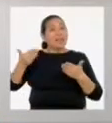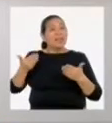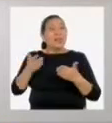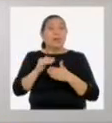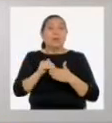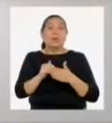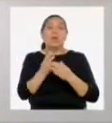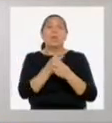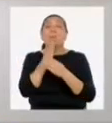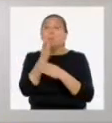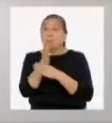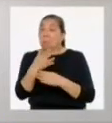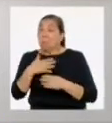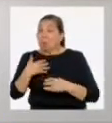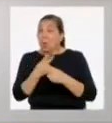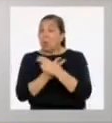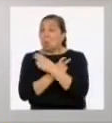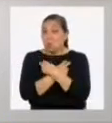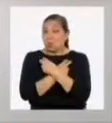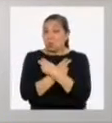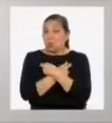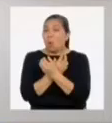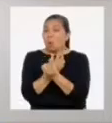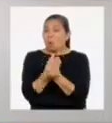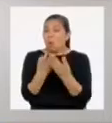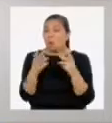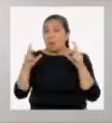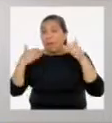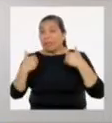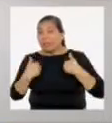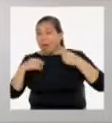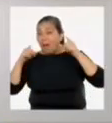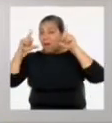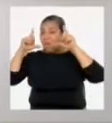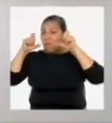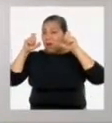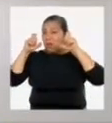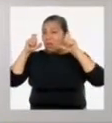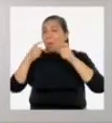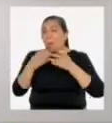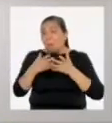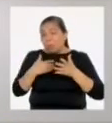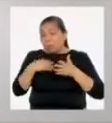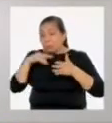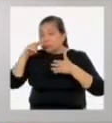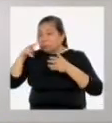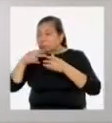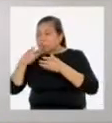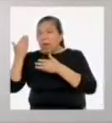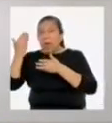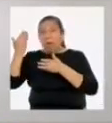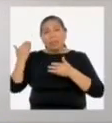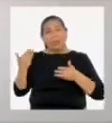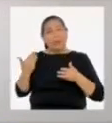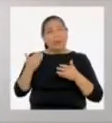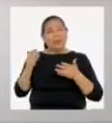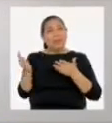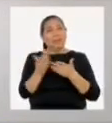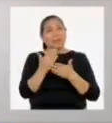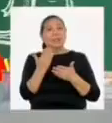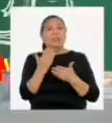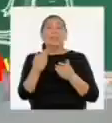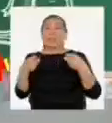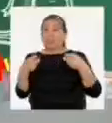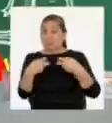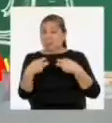a través de los museos. Muchos de ellos tienen fotografías e información de sus piezas en sus páginas